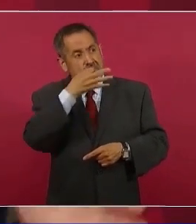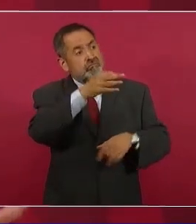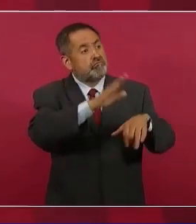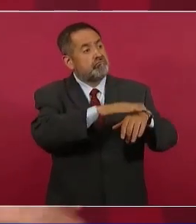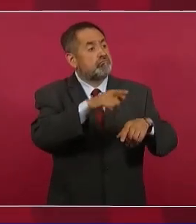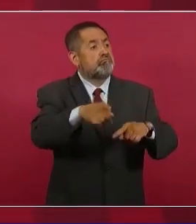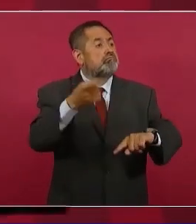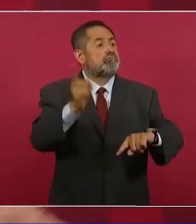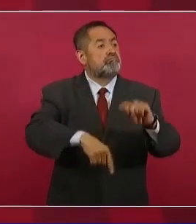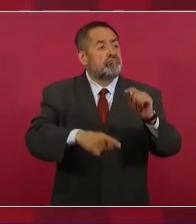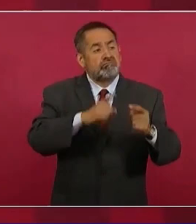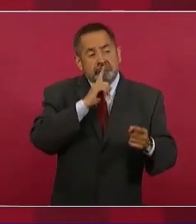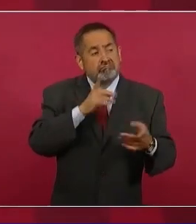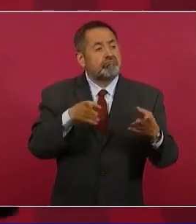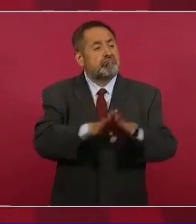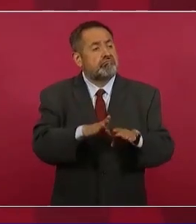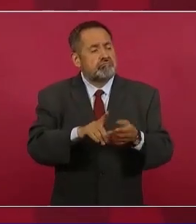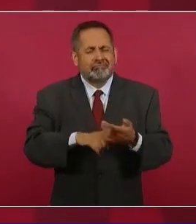decirles